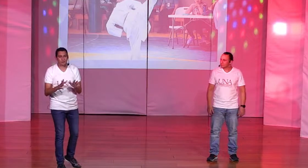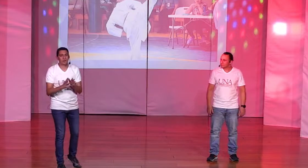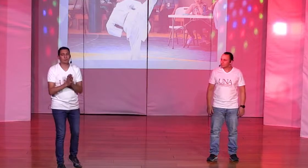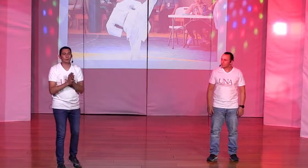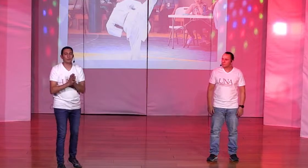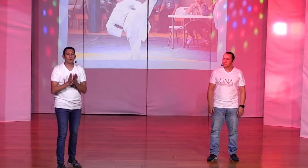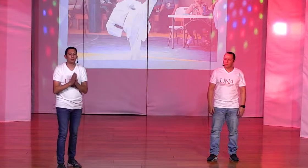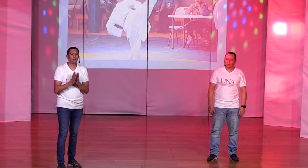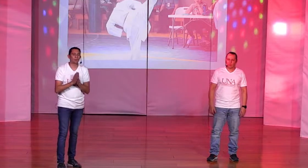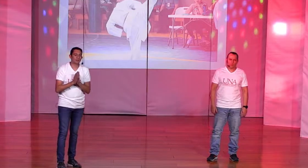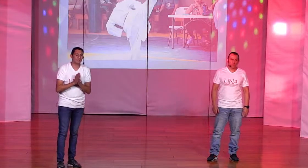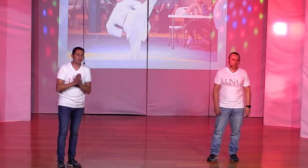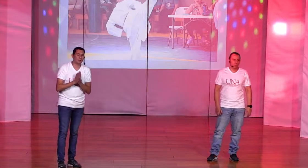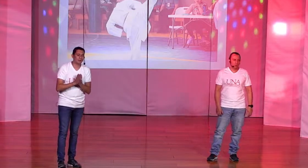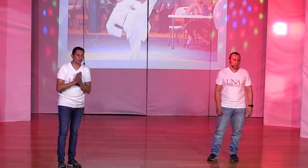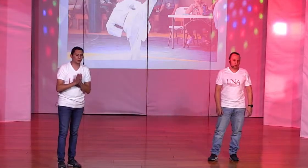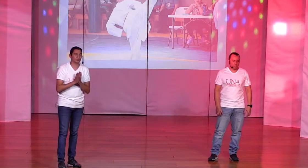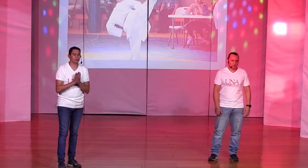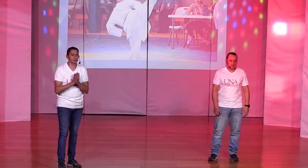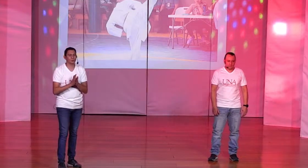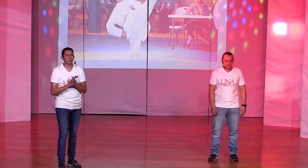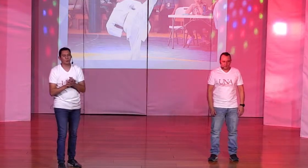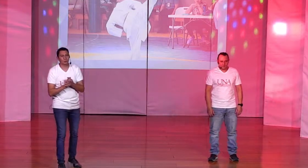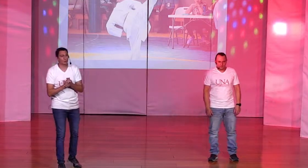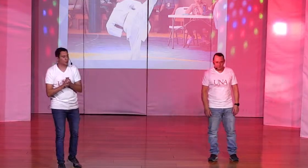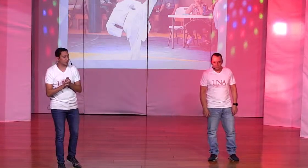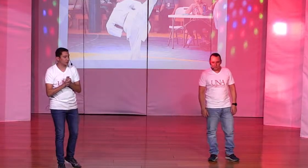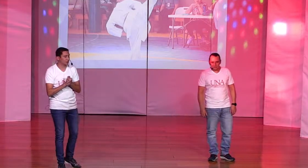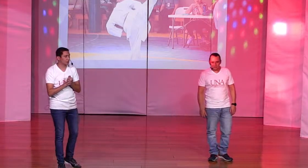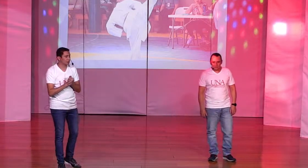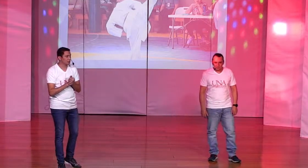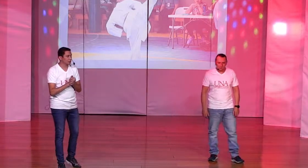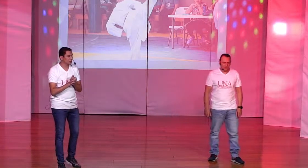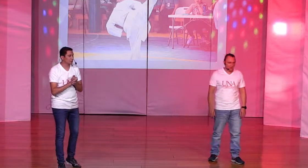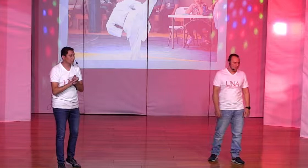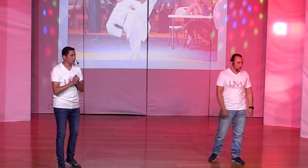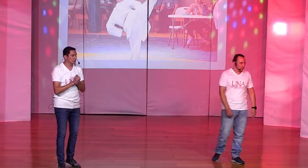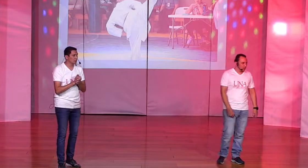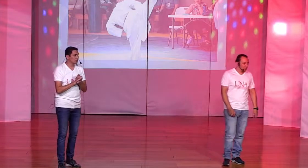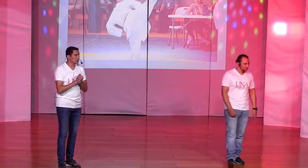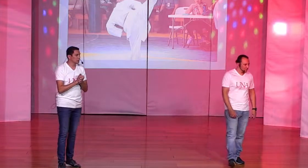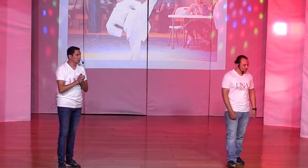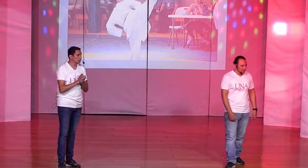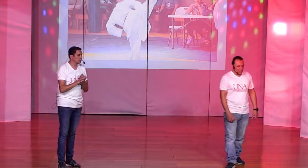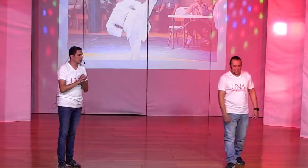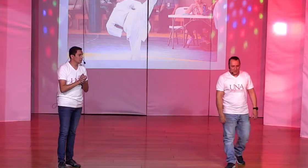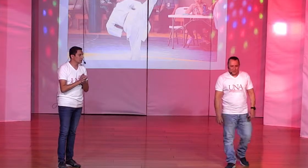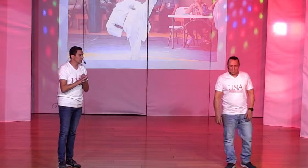evaluación. ¿Estamos? Es muy importante. Muy, para muy importante. Muy importante.